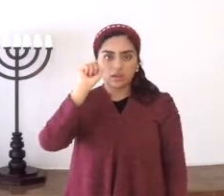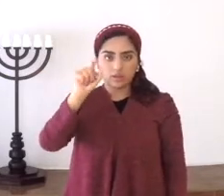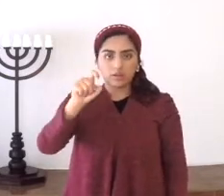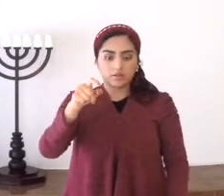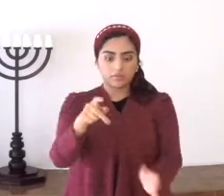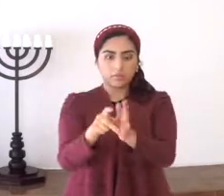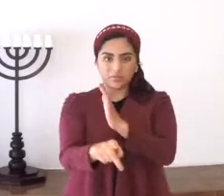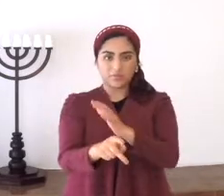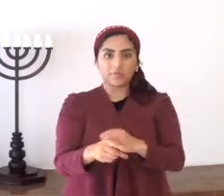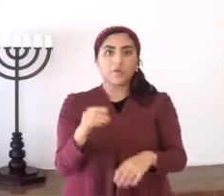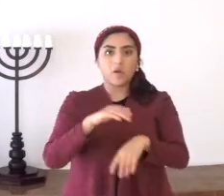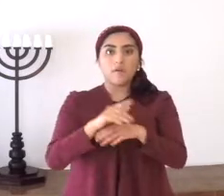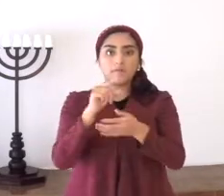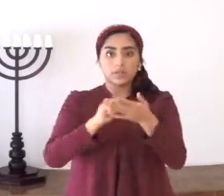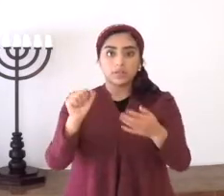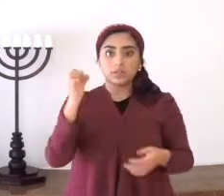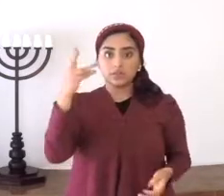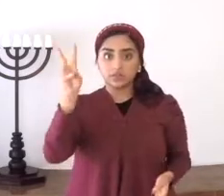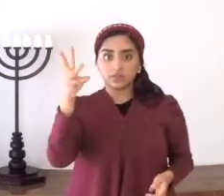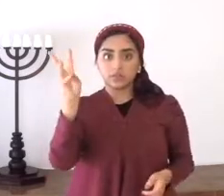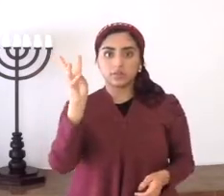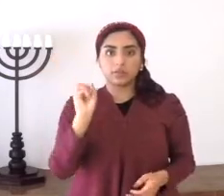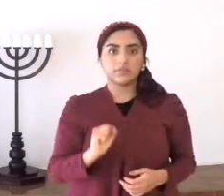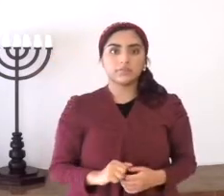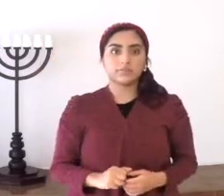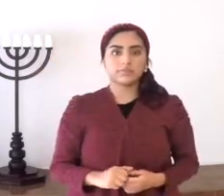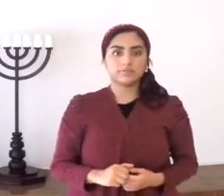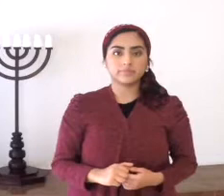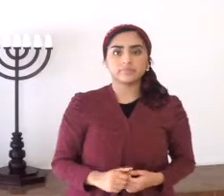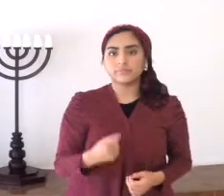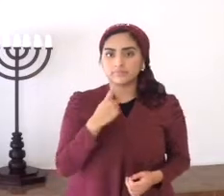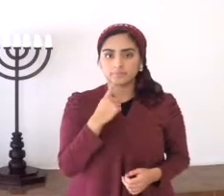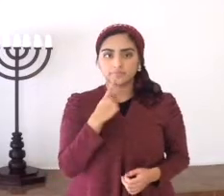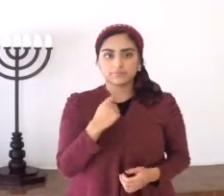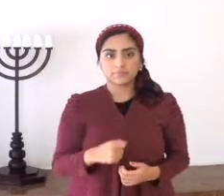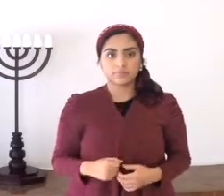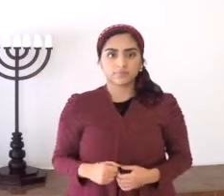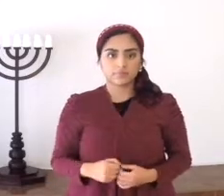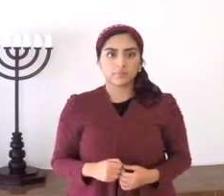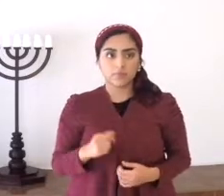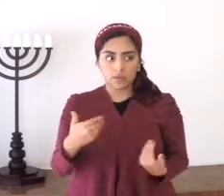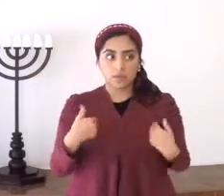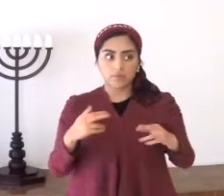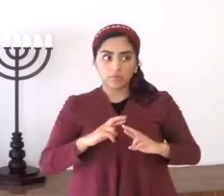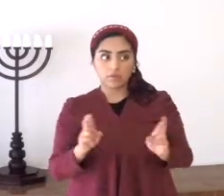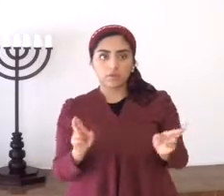hijo Isaac. Entonces en el verso 16